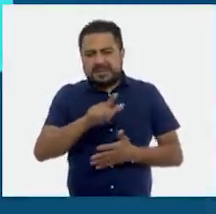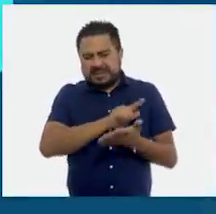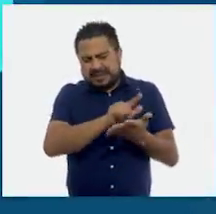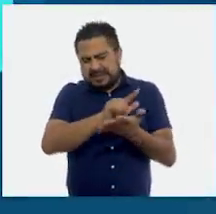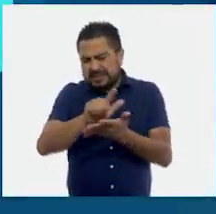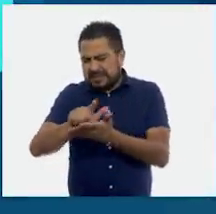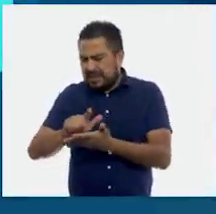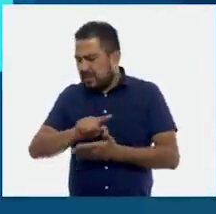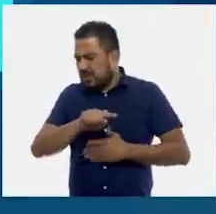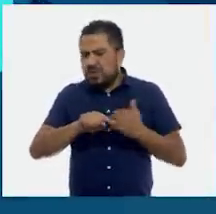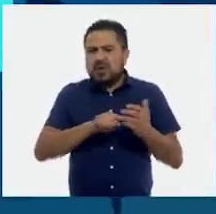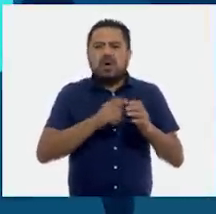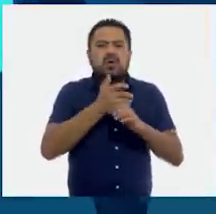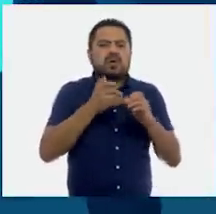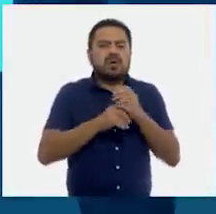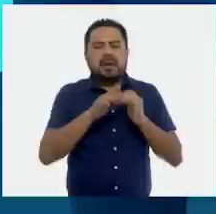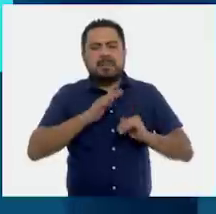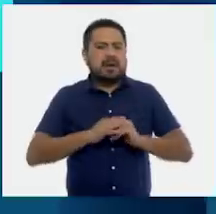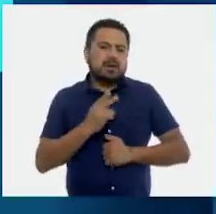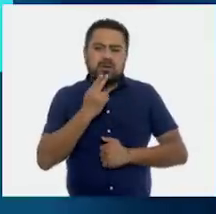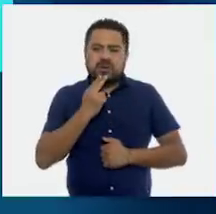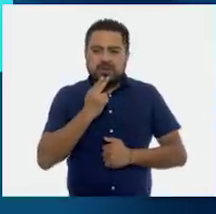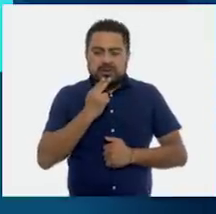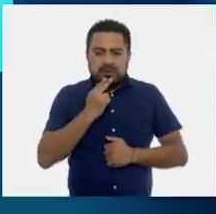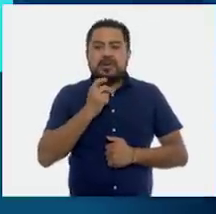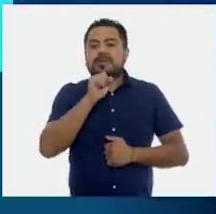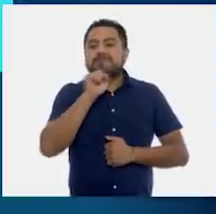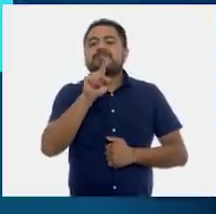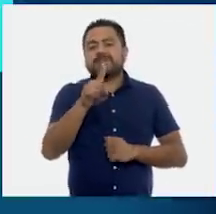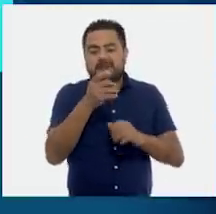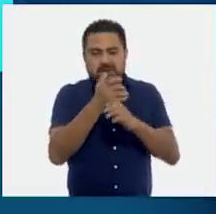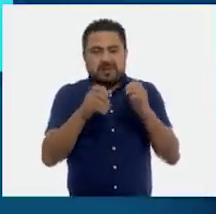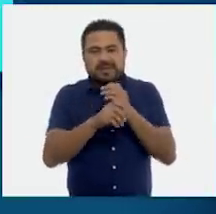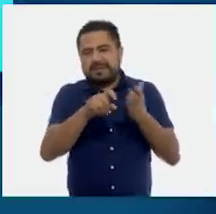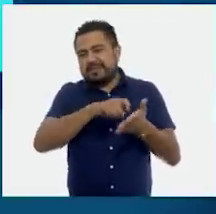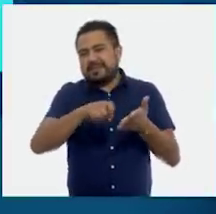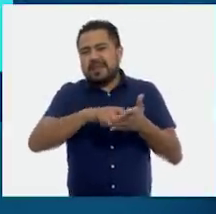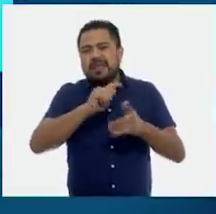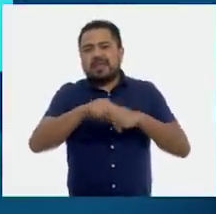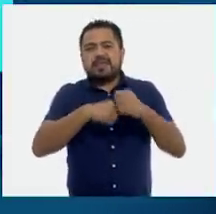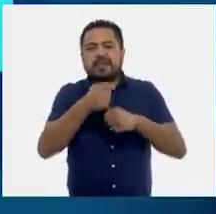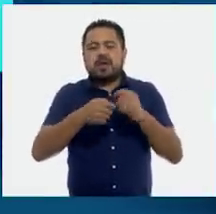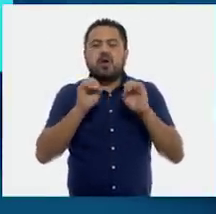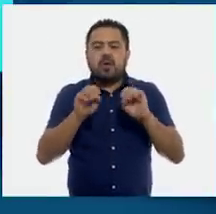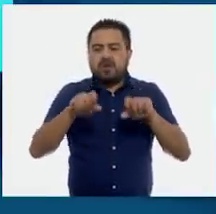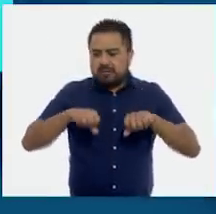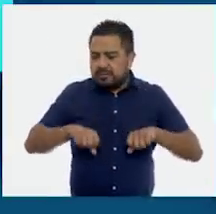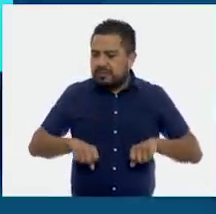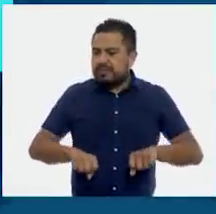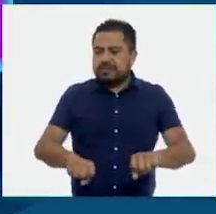Desinfecta las superficies y los objetos que más utilizas. También las cosas que compres en la tienda o el supermercado.